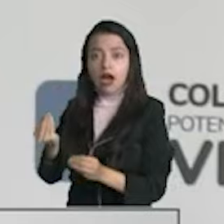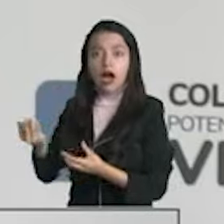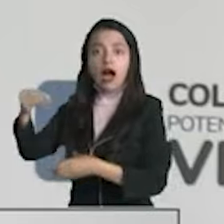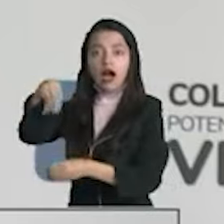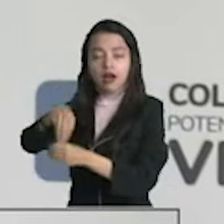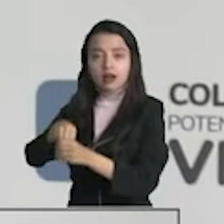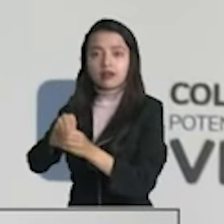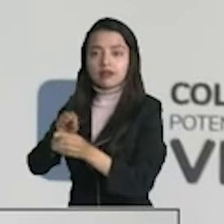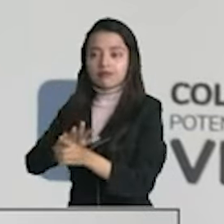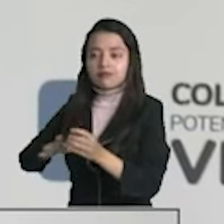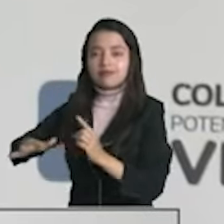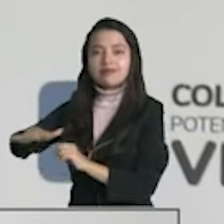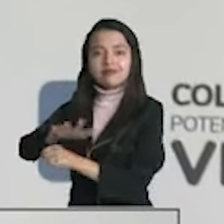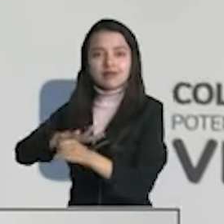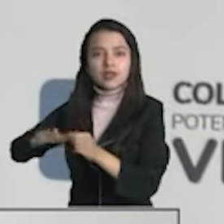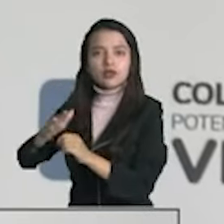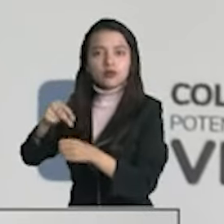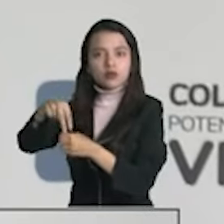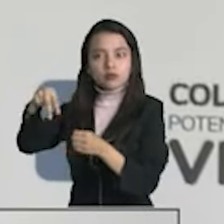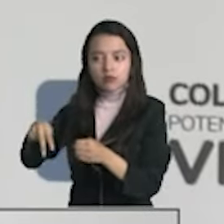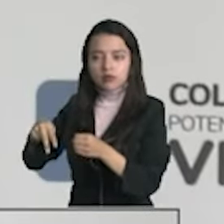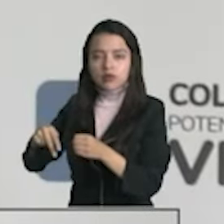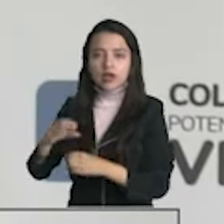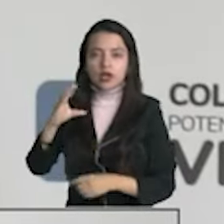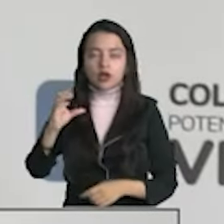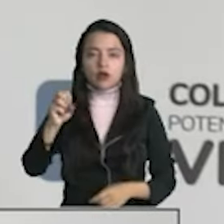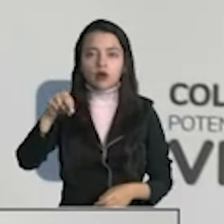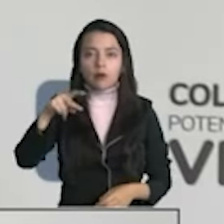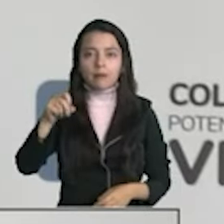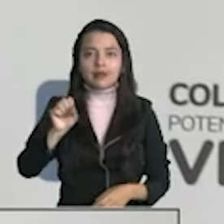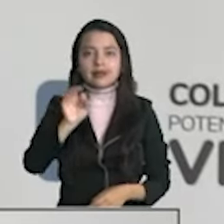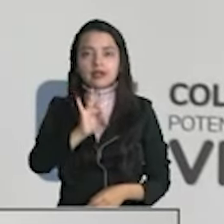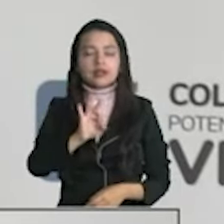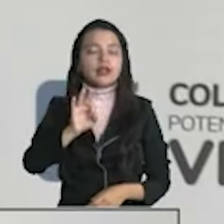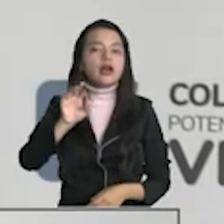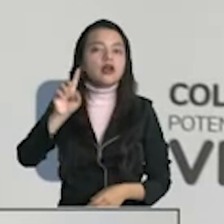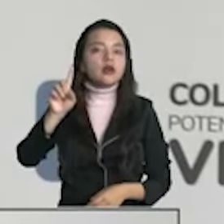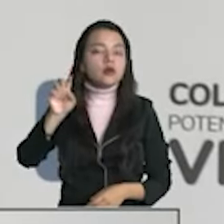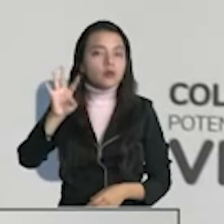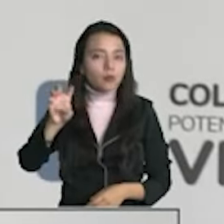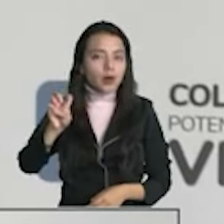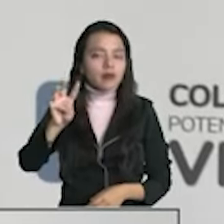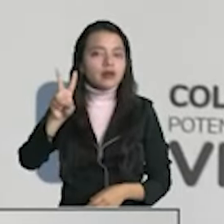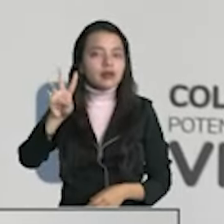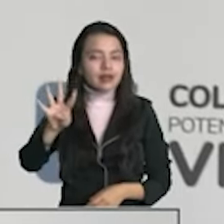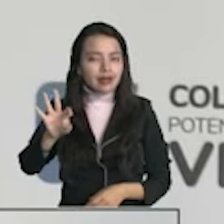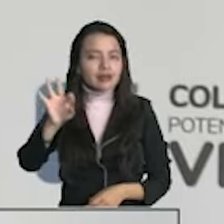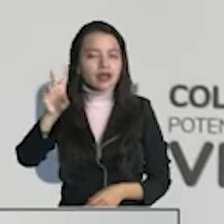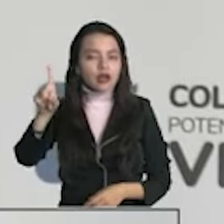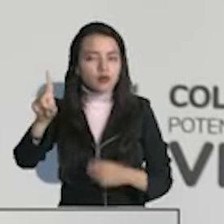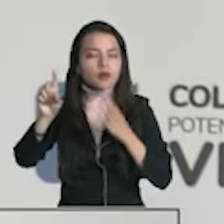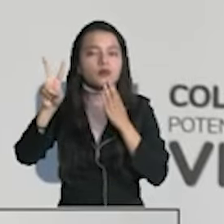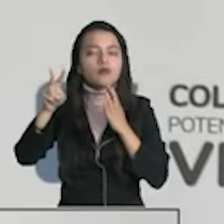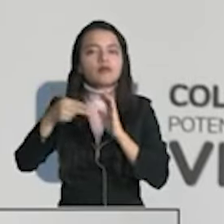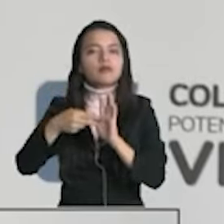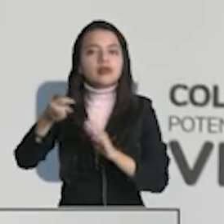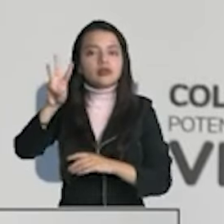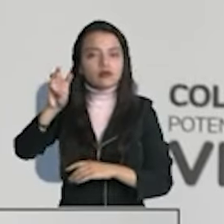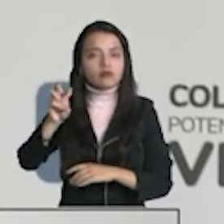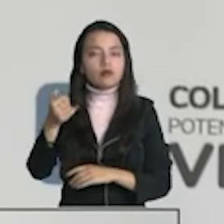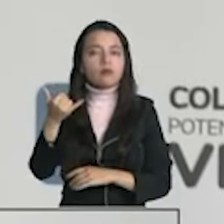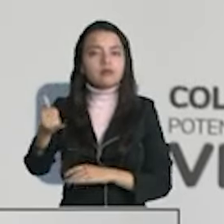al acuerdo de paz, un COMPES, el 3931 de 2018, una línea de acción